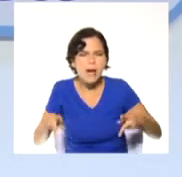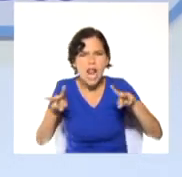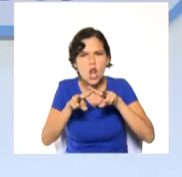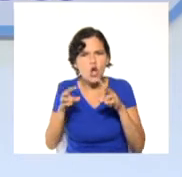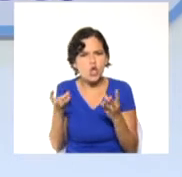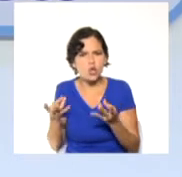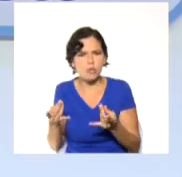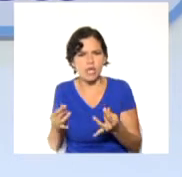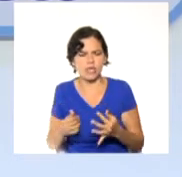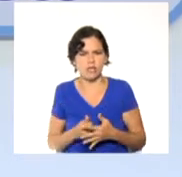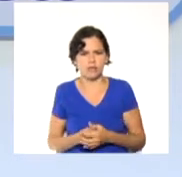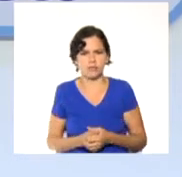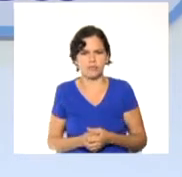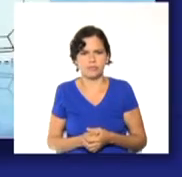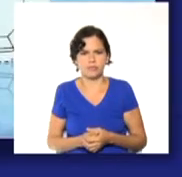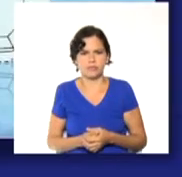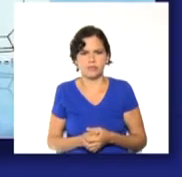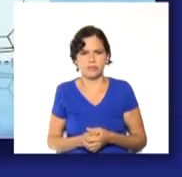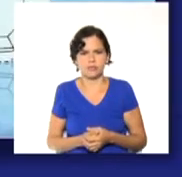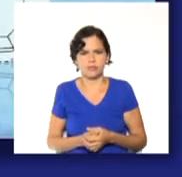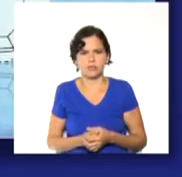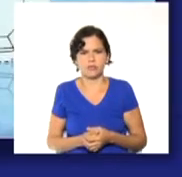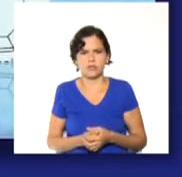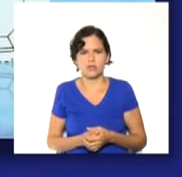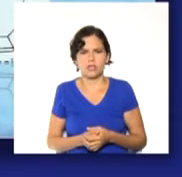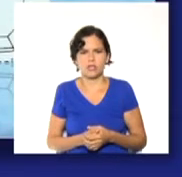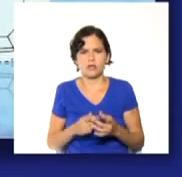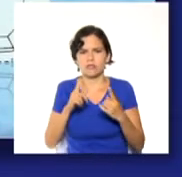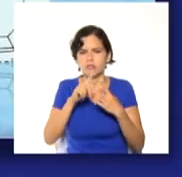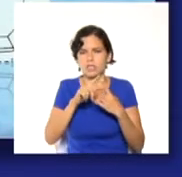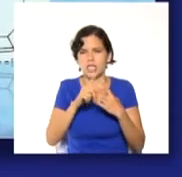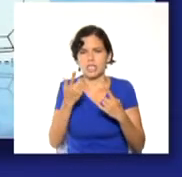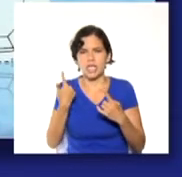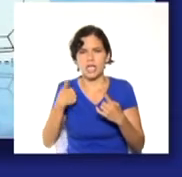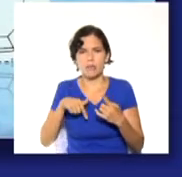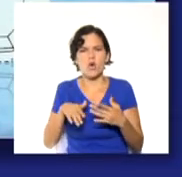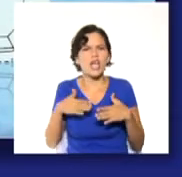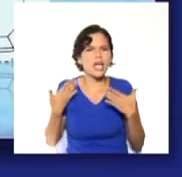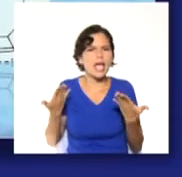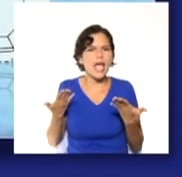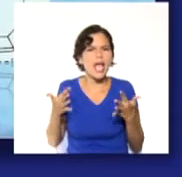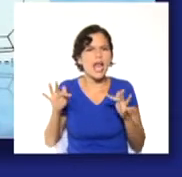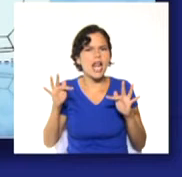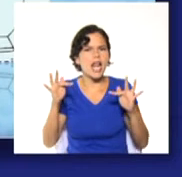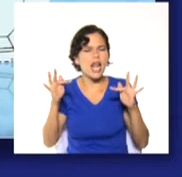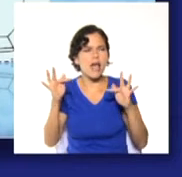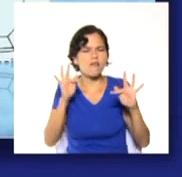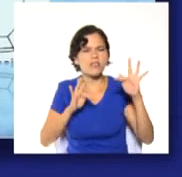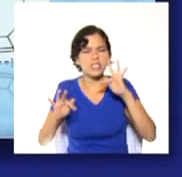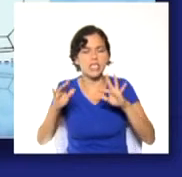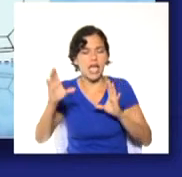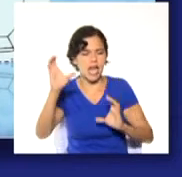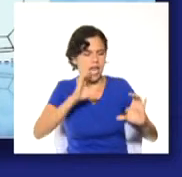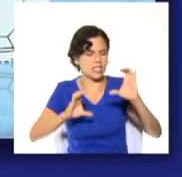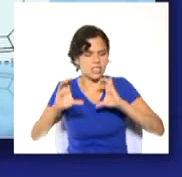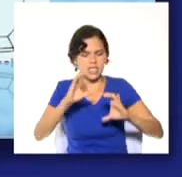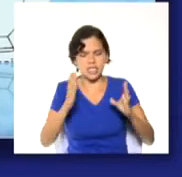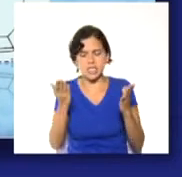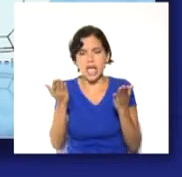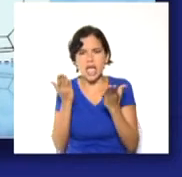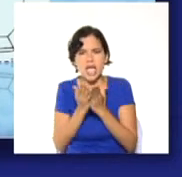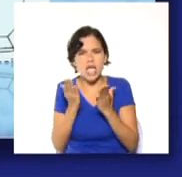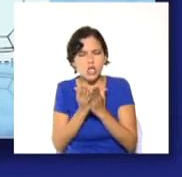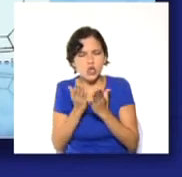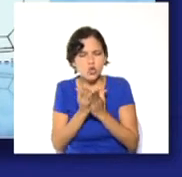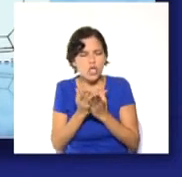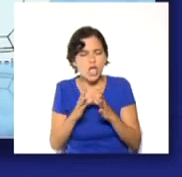las siguientes láminas. En la primera lámina tenemos qué es la física, ¿ok? La ciencia que se dedica al estudio de todos